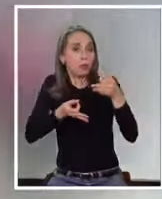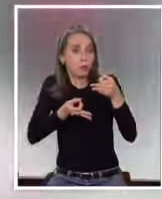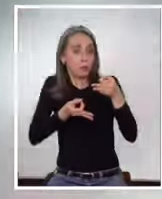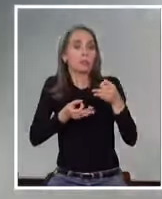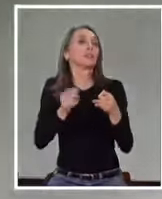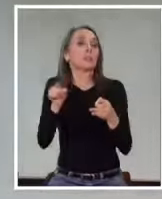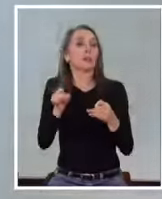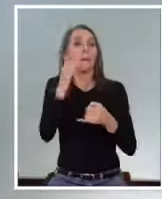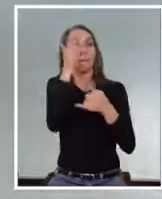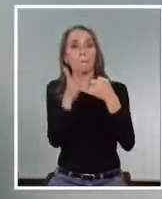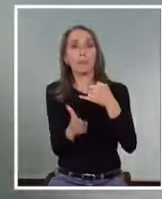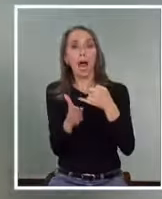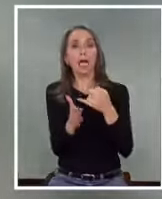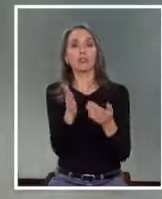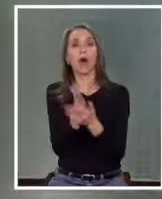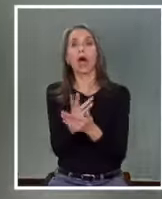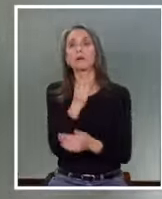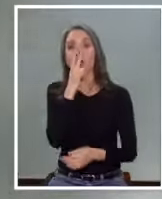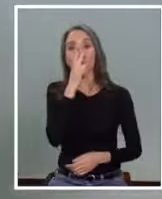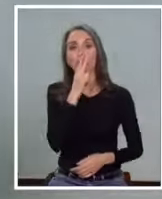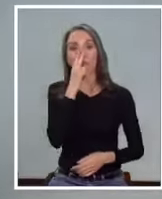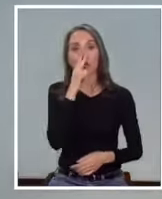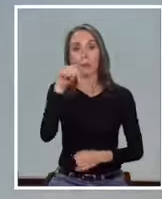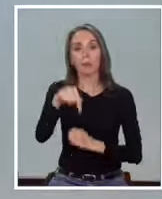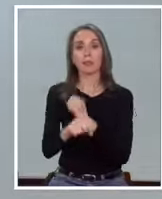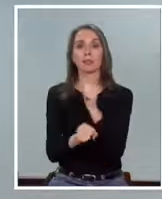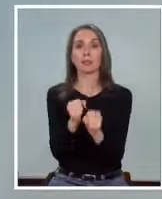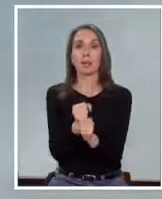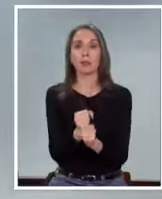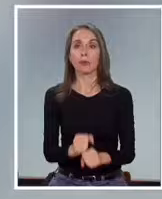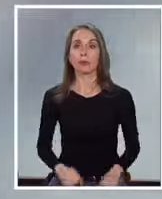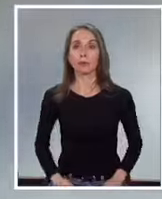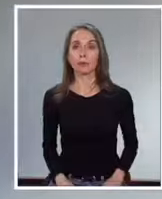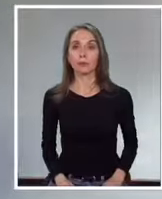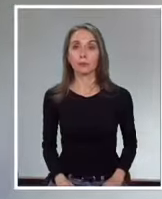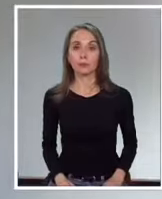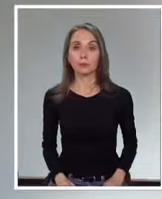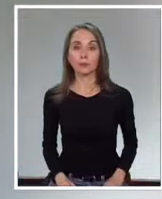esta tarea será a más tardar en noviembre de este año.